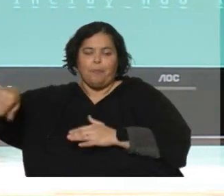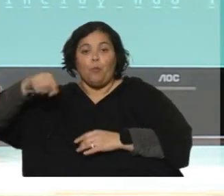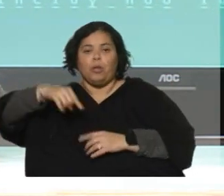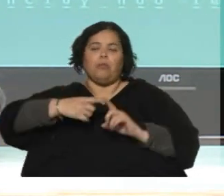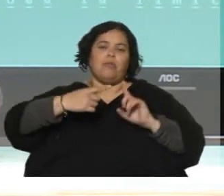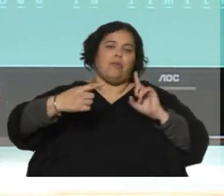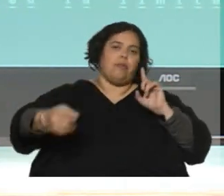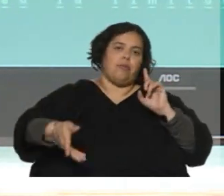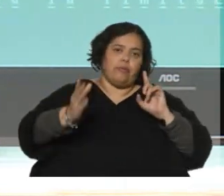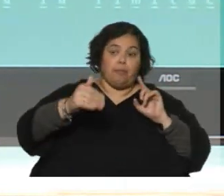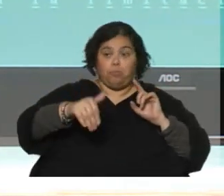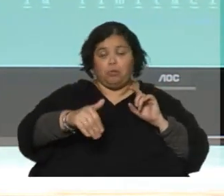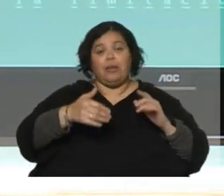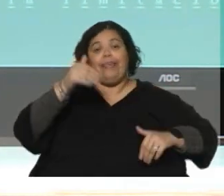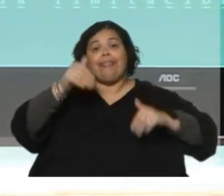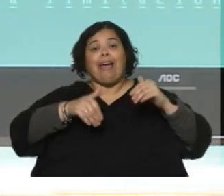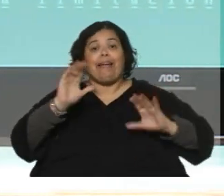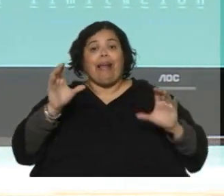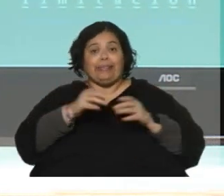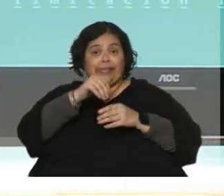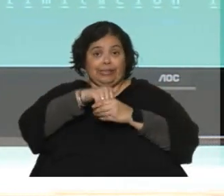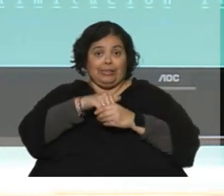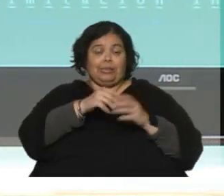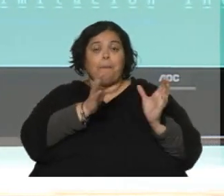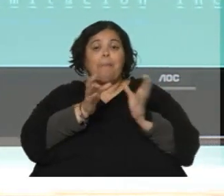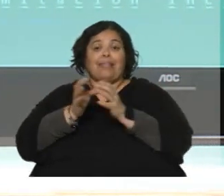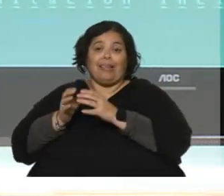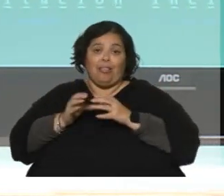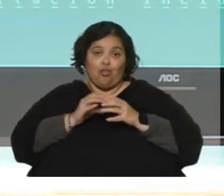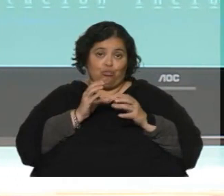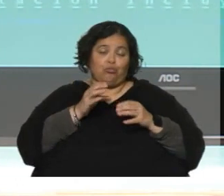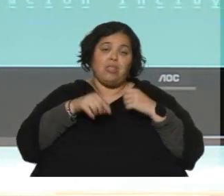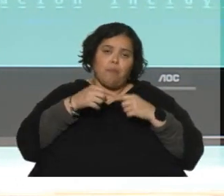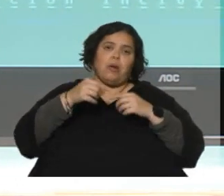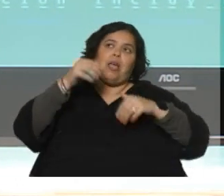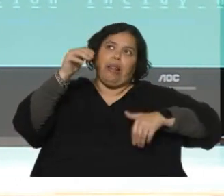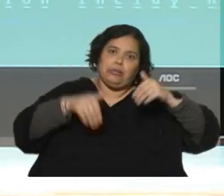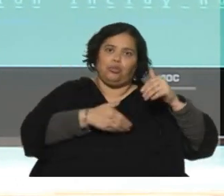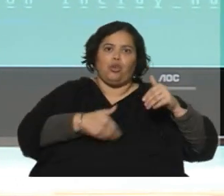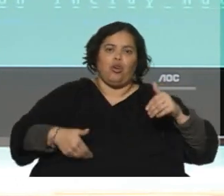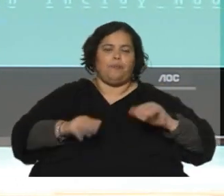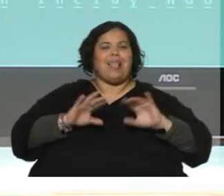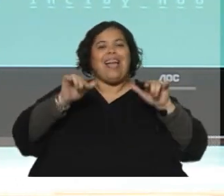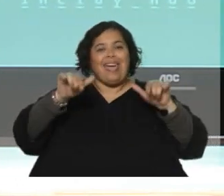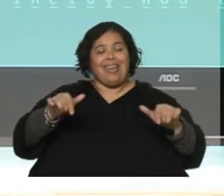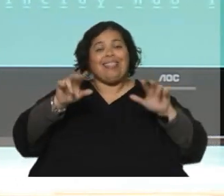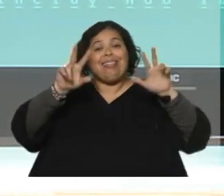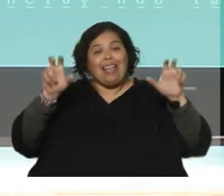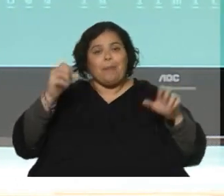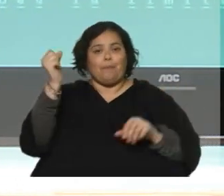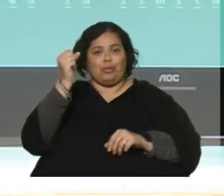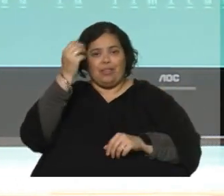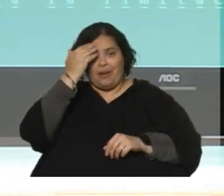que vamos a empezar que empieza con las internas no este tema no solo resulta importante para el frente sino para el mpp